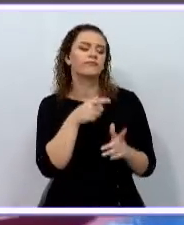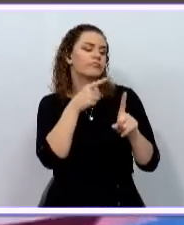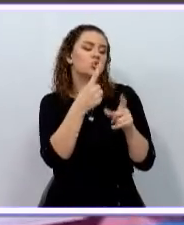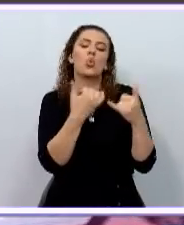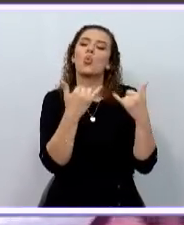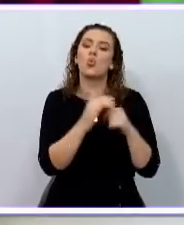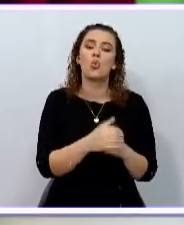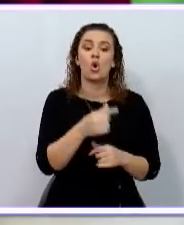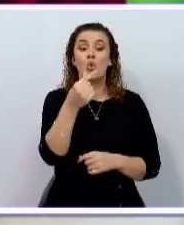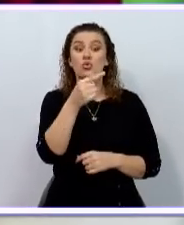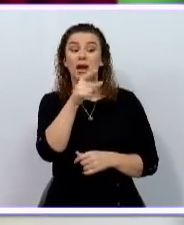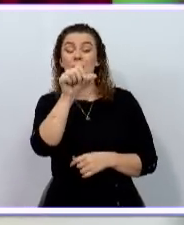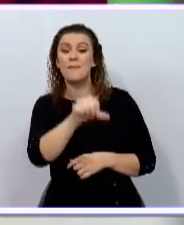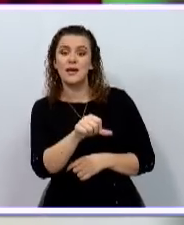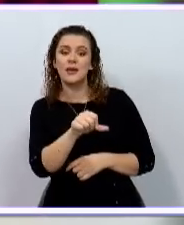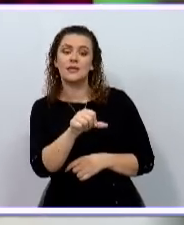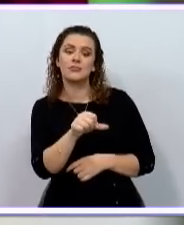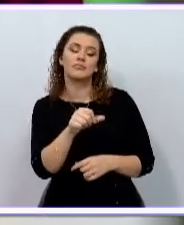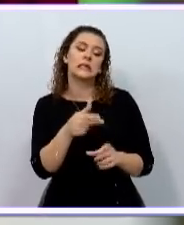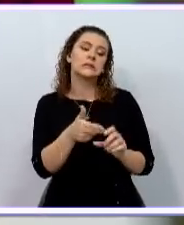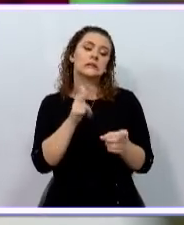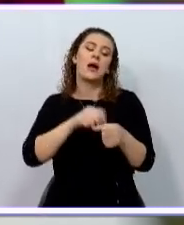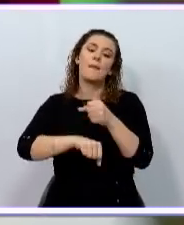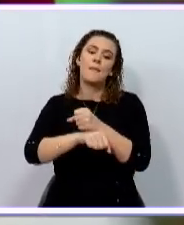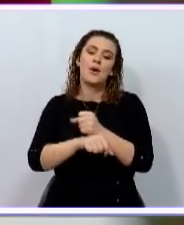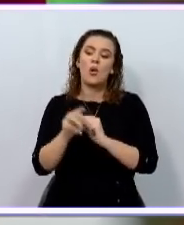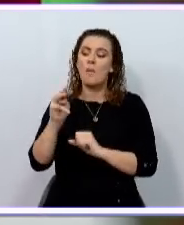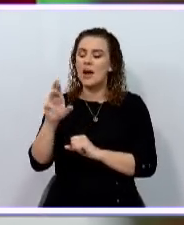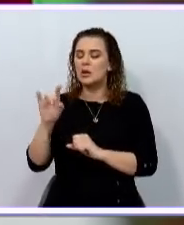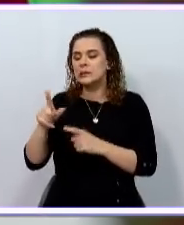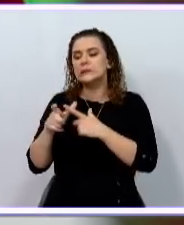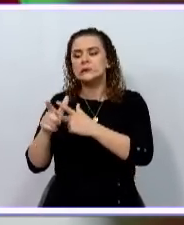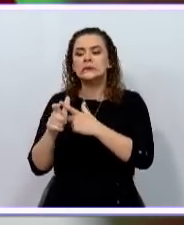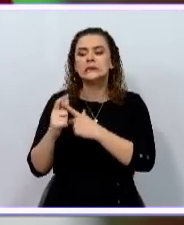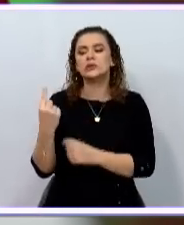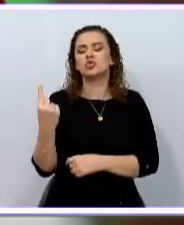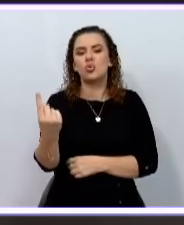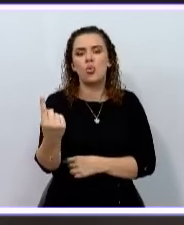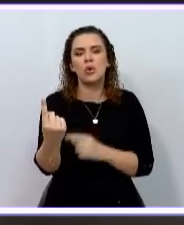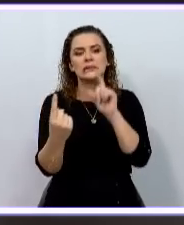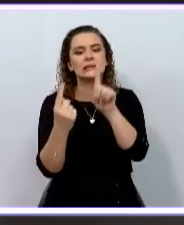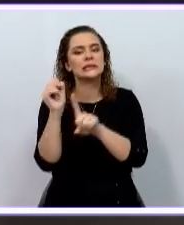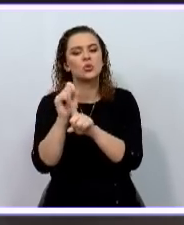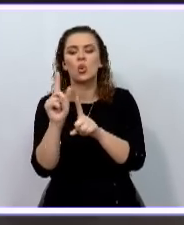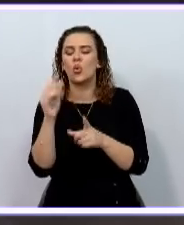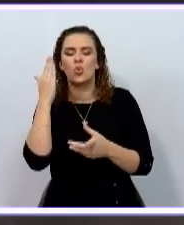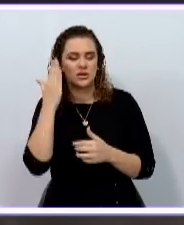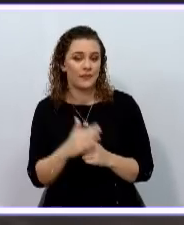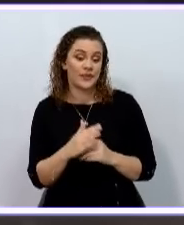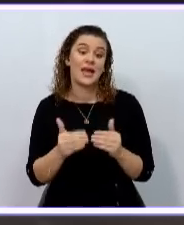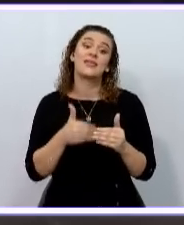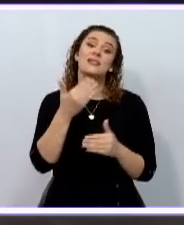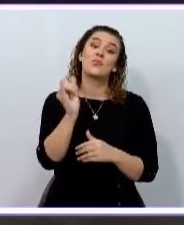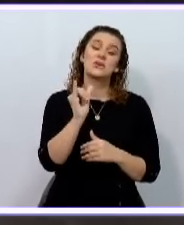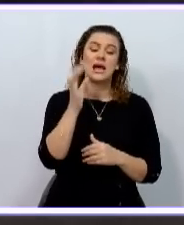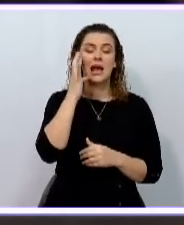a jugar cuando Guzmán pierde sale del partido tiene que Mariano empezar a correr y a exponerse a una situación que no estaba presupuesta después